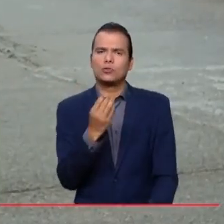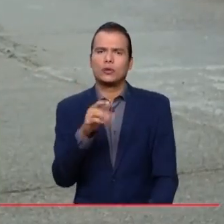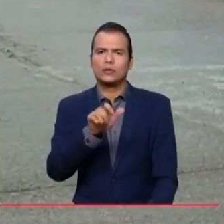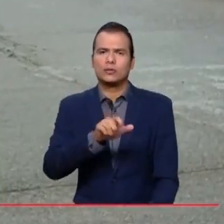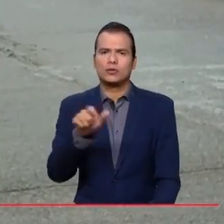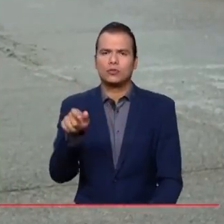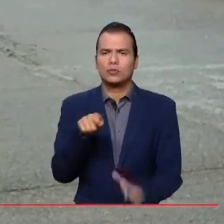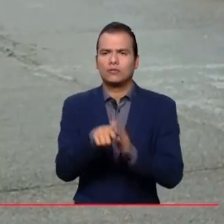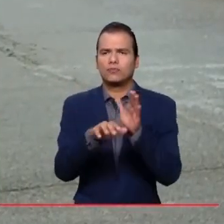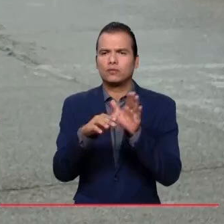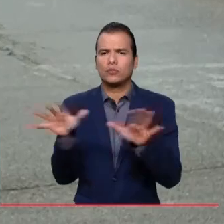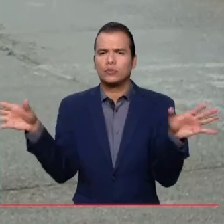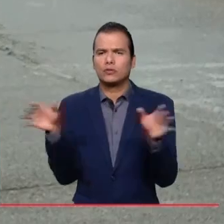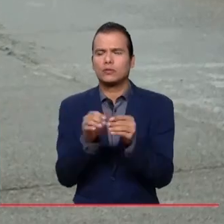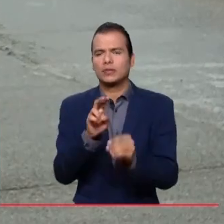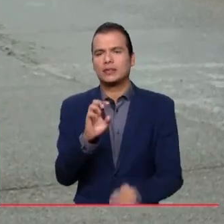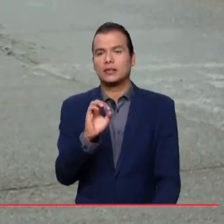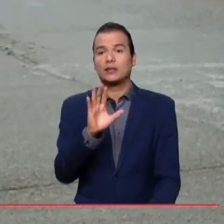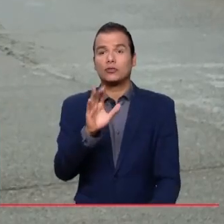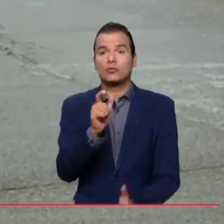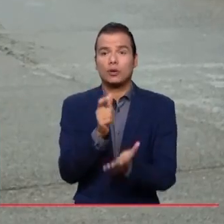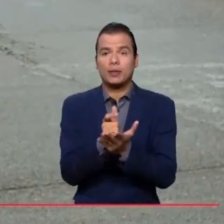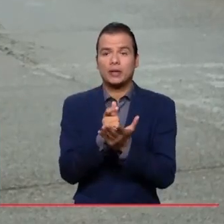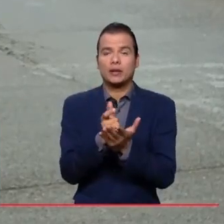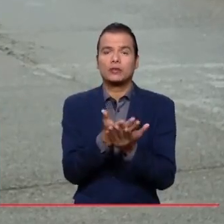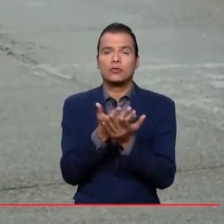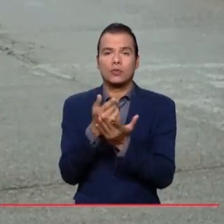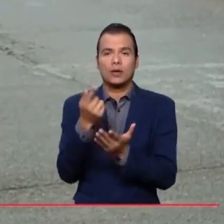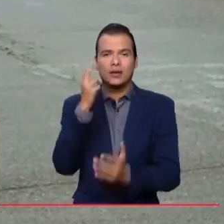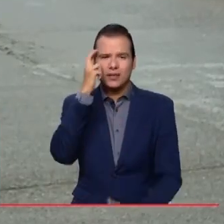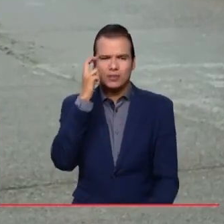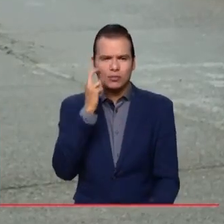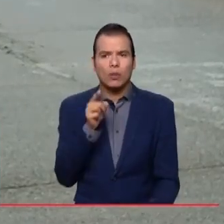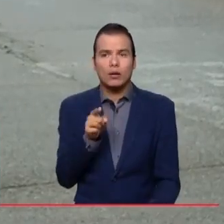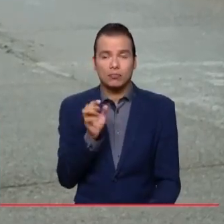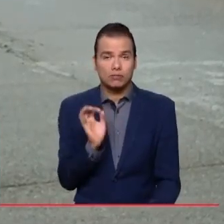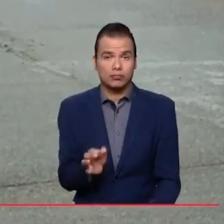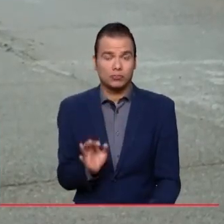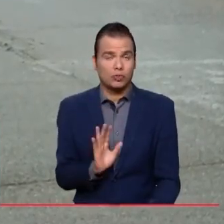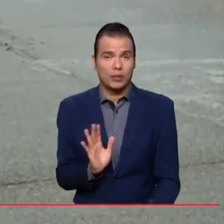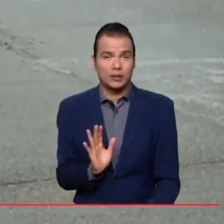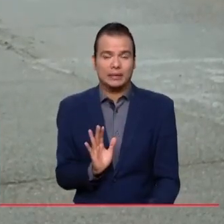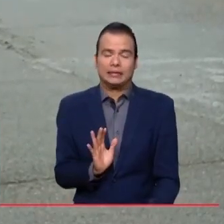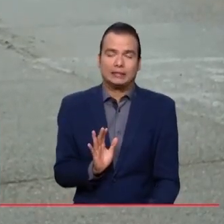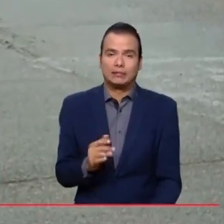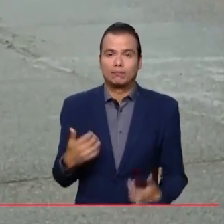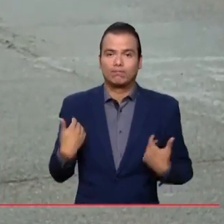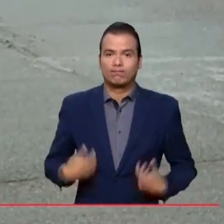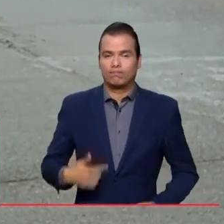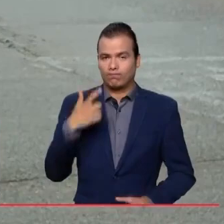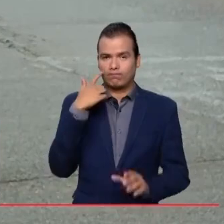de 70 homicidios solamente aquí en la ciudad de Quibdó. La información desde Quibdó, la cámara es de